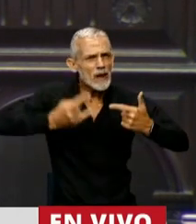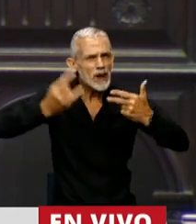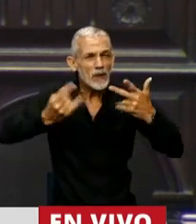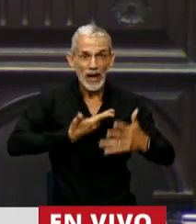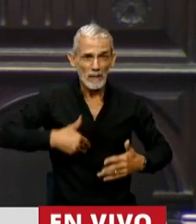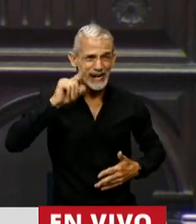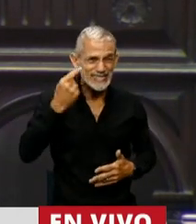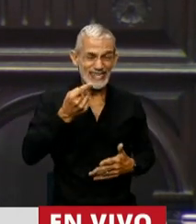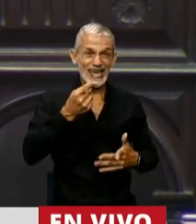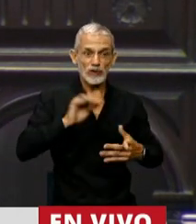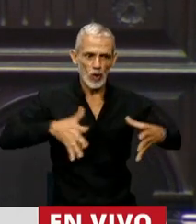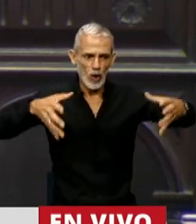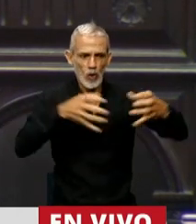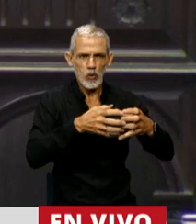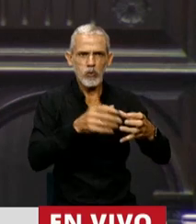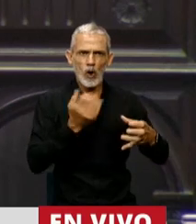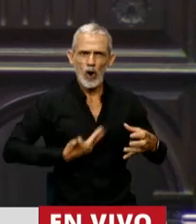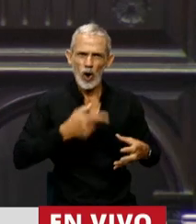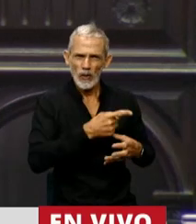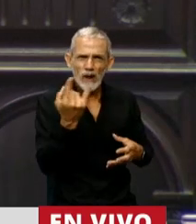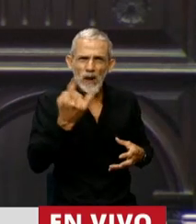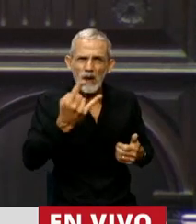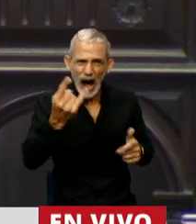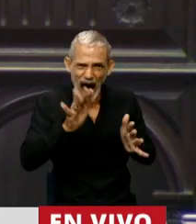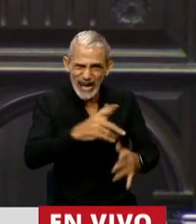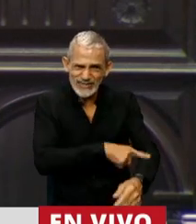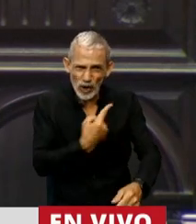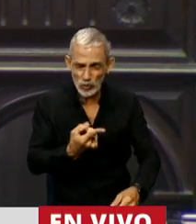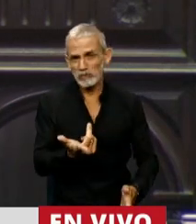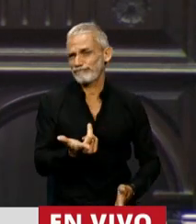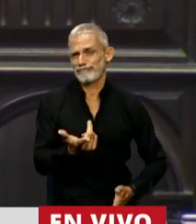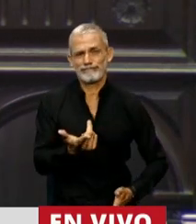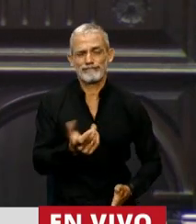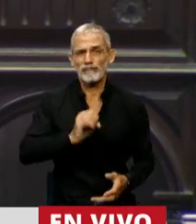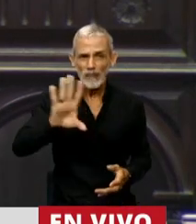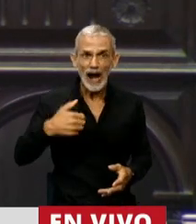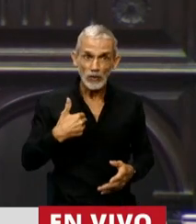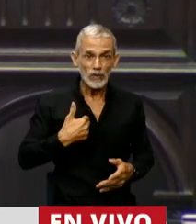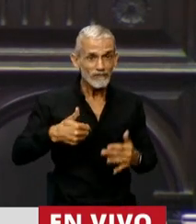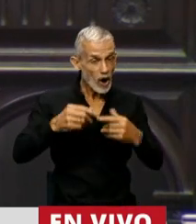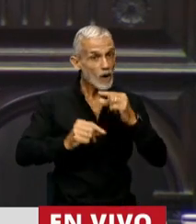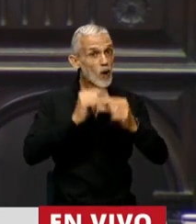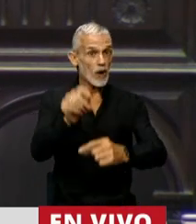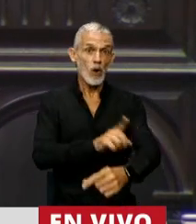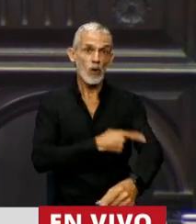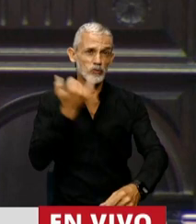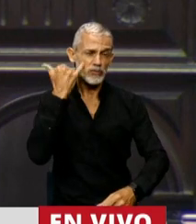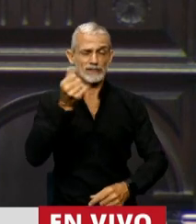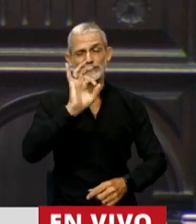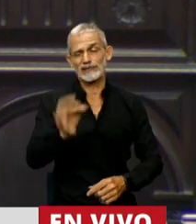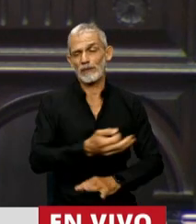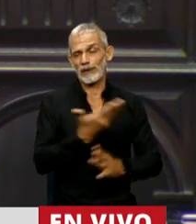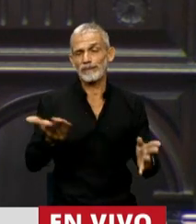su presidente y de parte de su gobierno. Y eso es a lo que estamos acostumbrándonos, entre comillas,